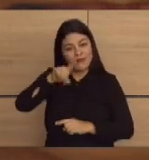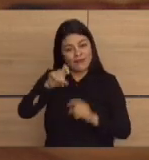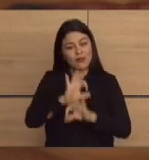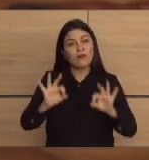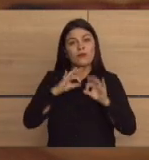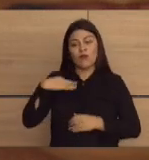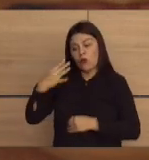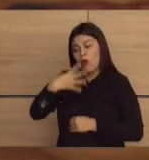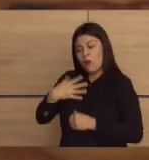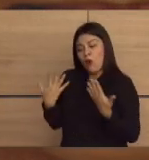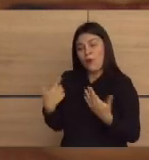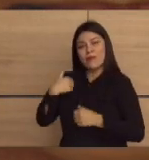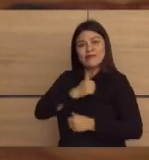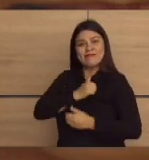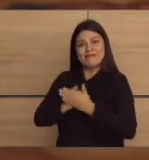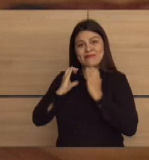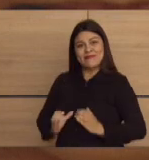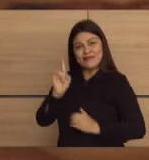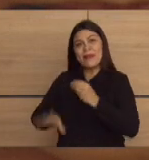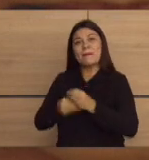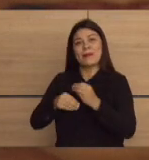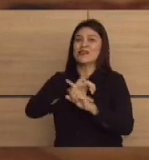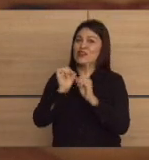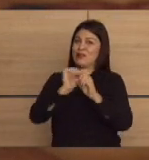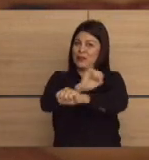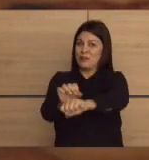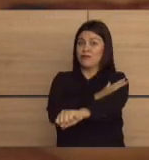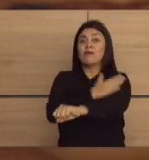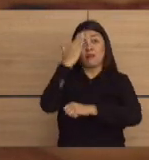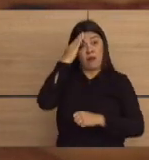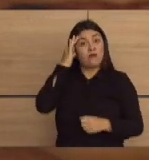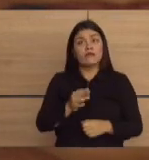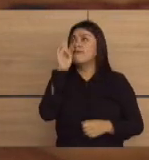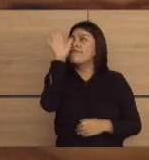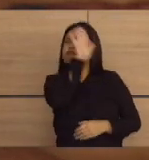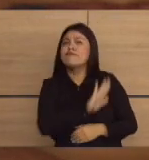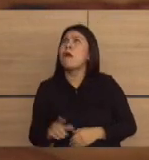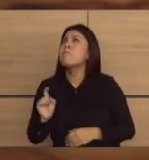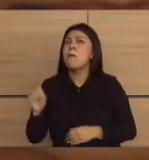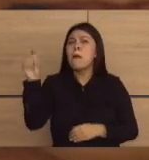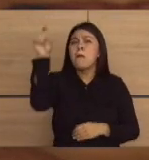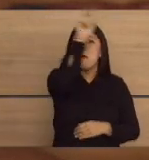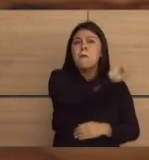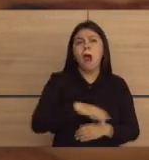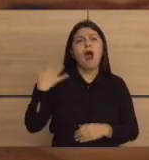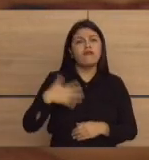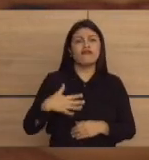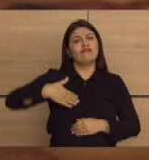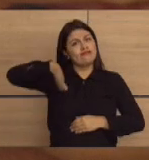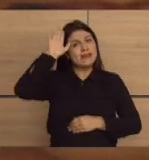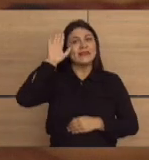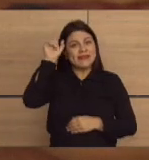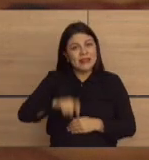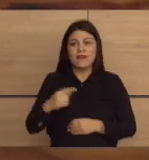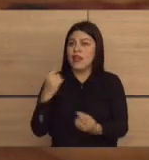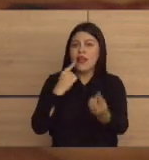y socioemocionales, ha promovido en todo el territorio nacional una gran conversación entre